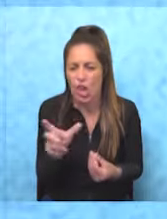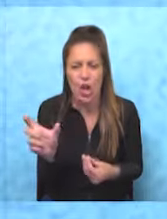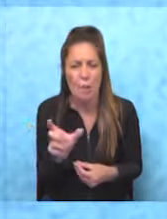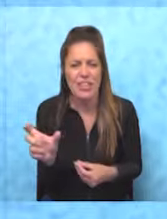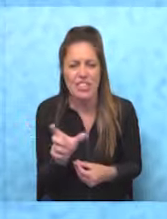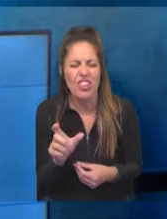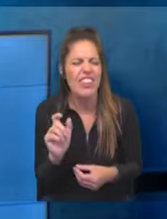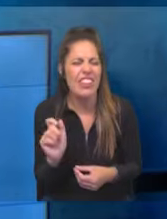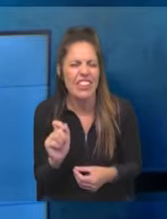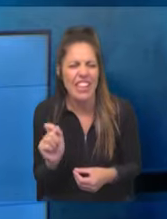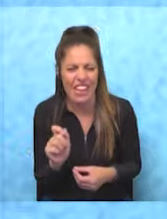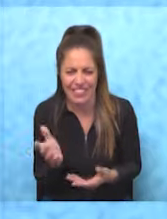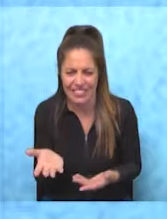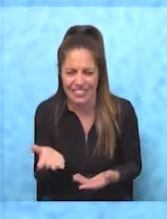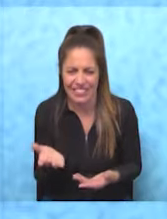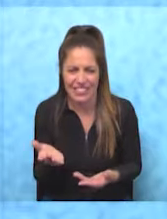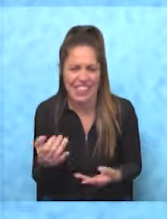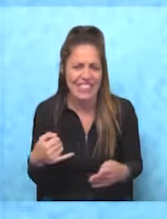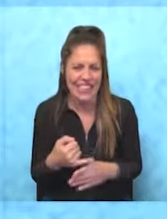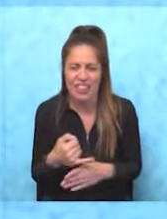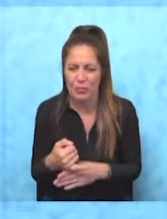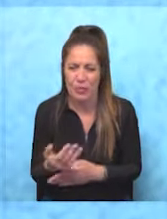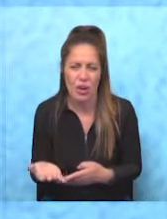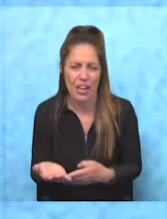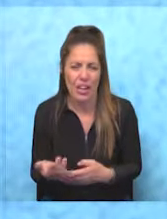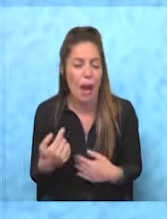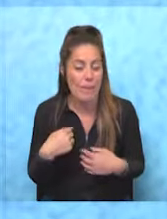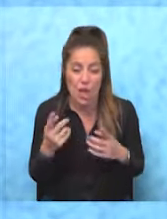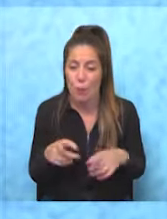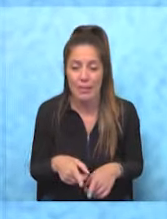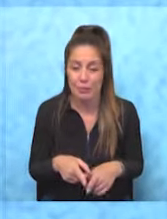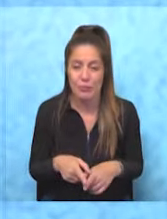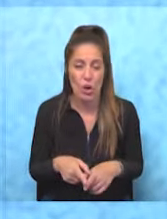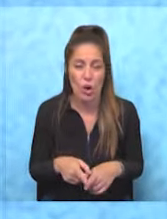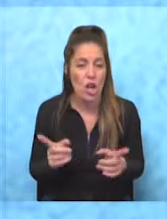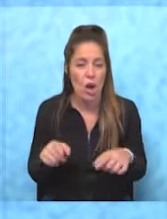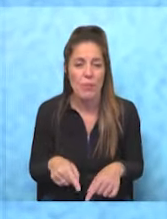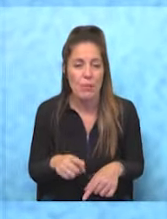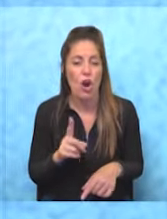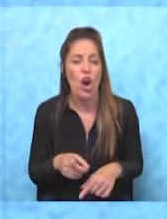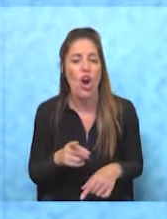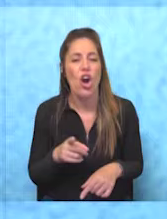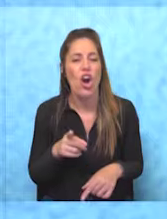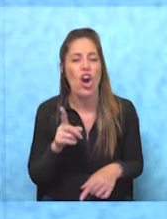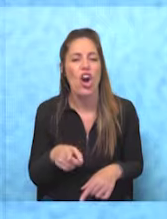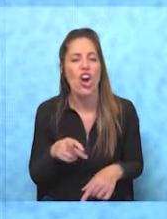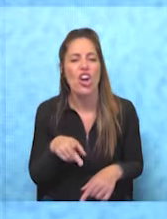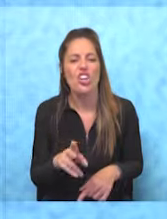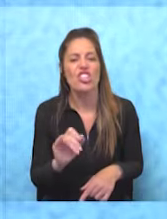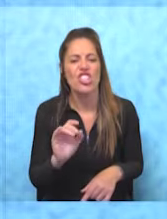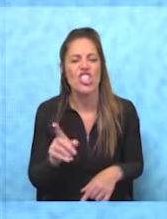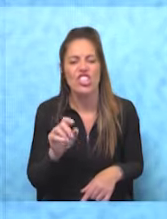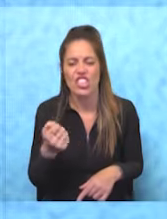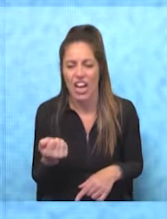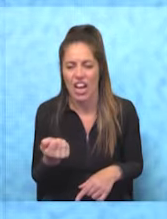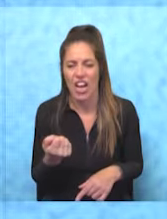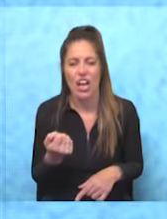de quién de boran había pasado lo mismo con es lo mismo que pasó con sh con con